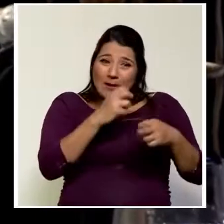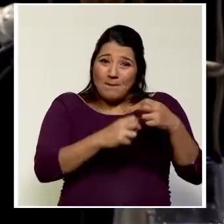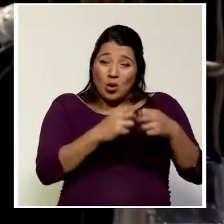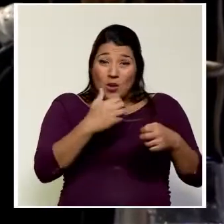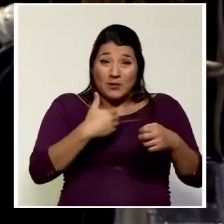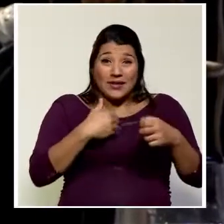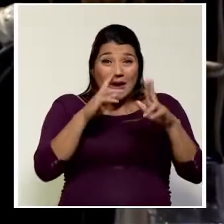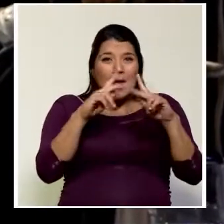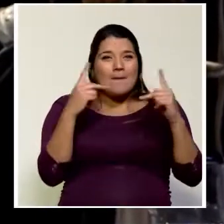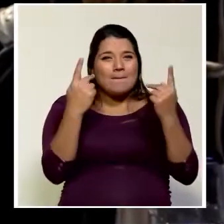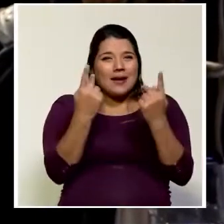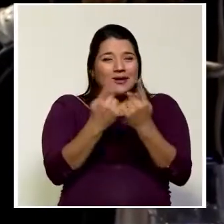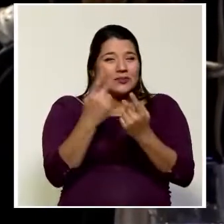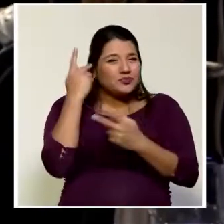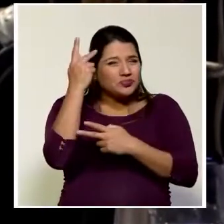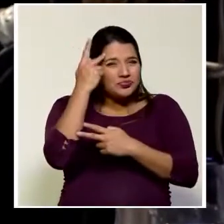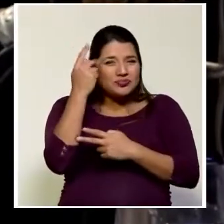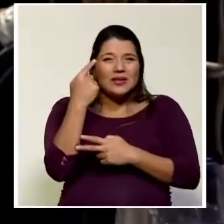muy notorio